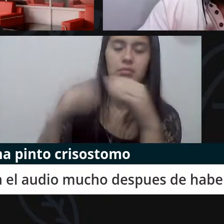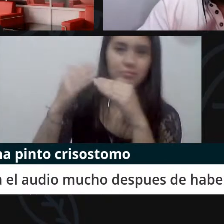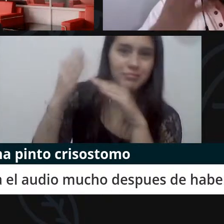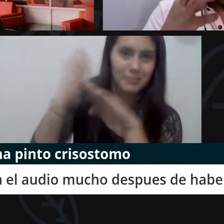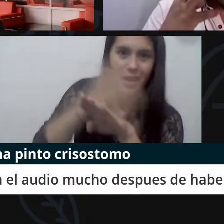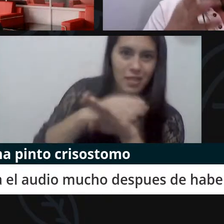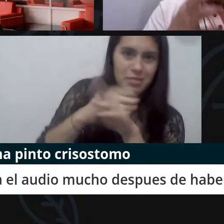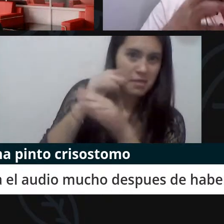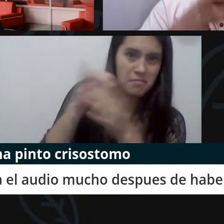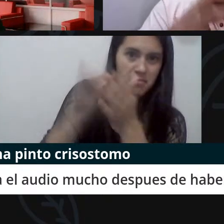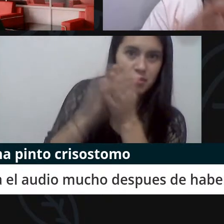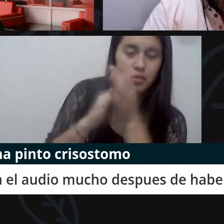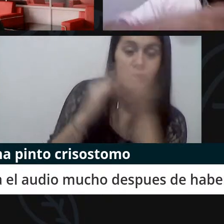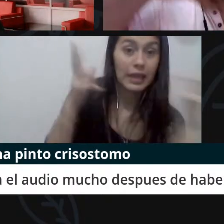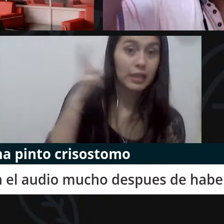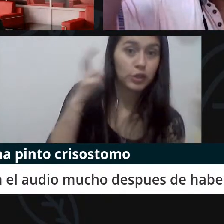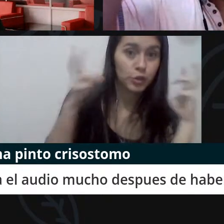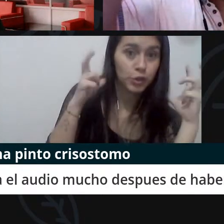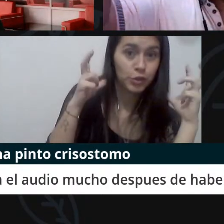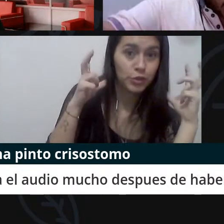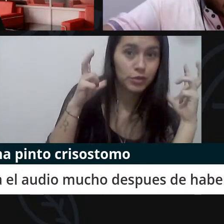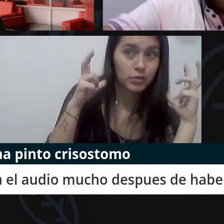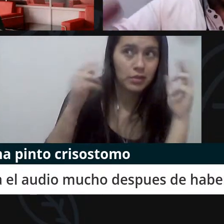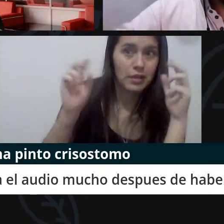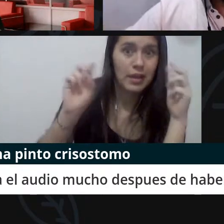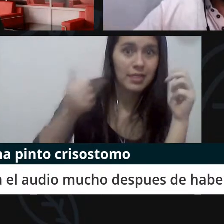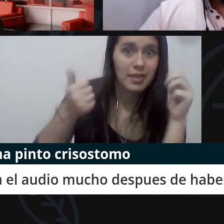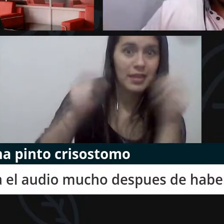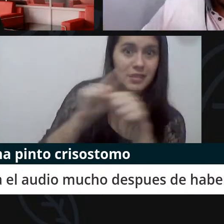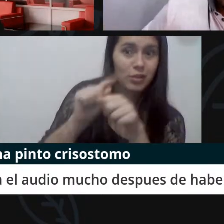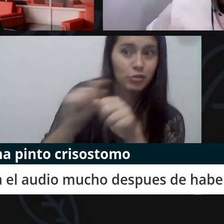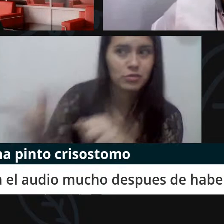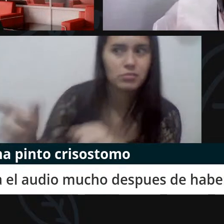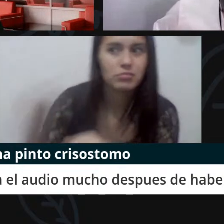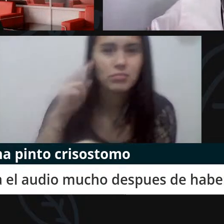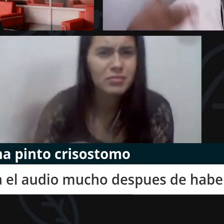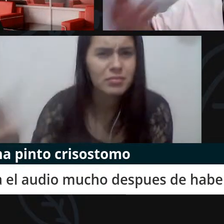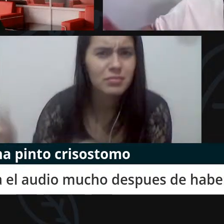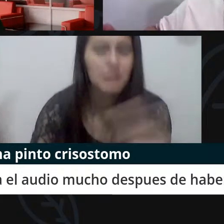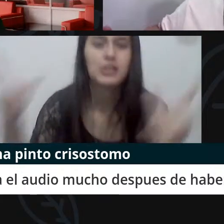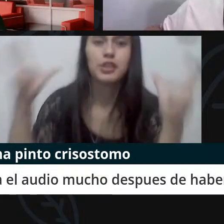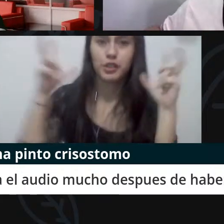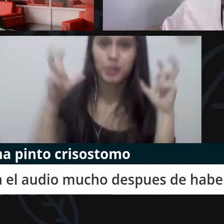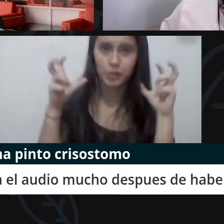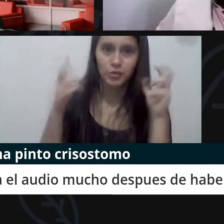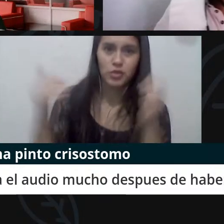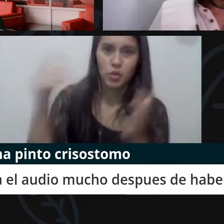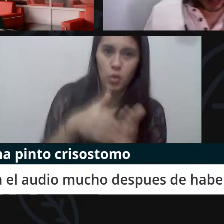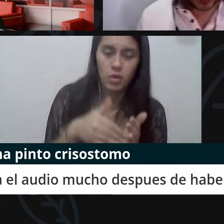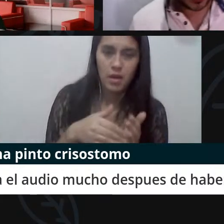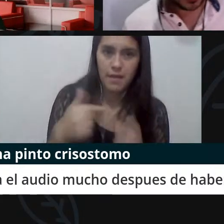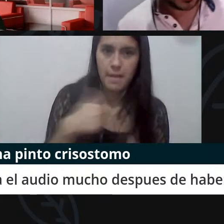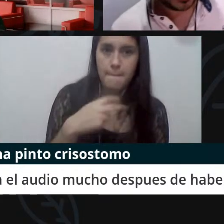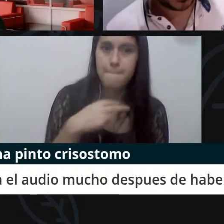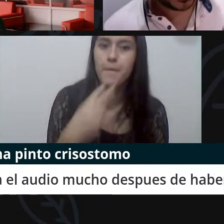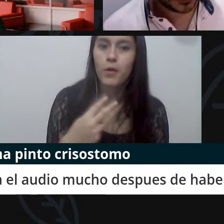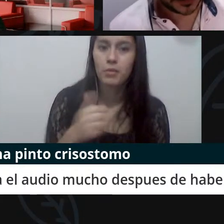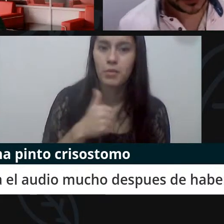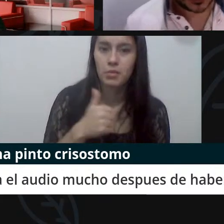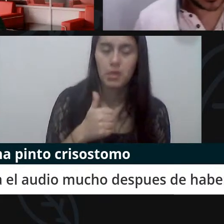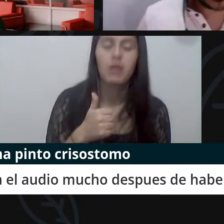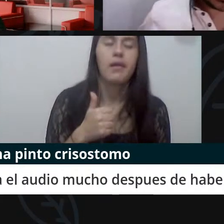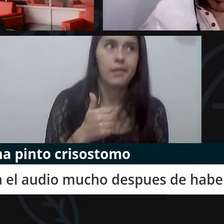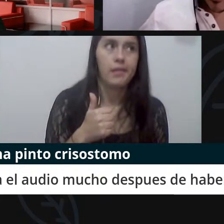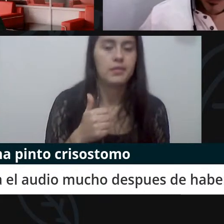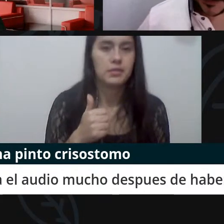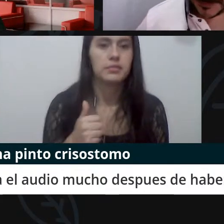¿sí? Escucha su voz y 10 segundos después, se sale por YouTube.